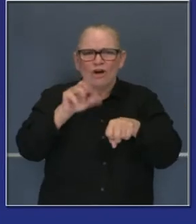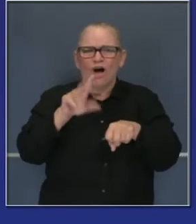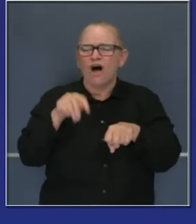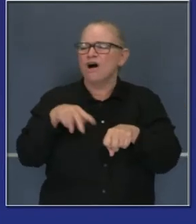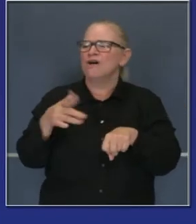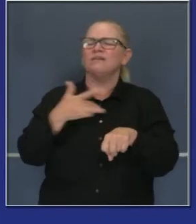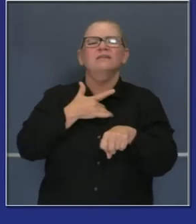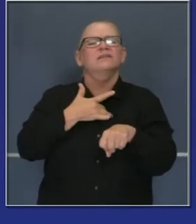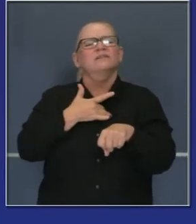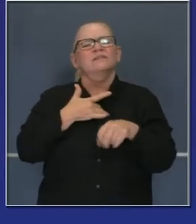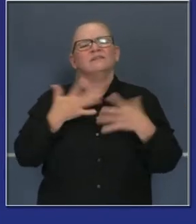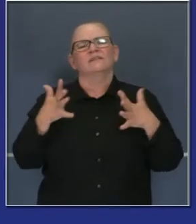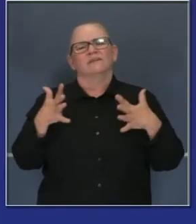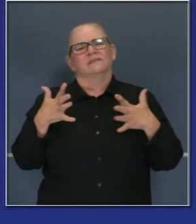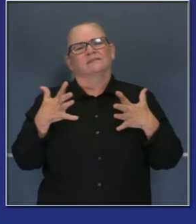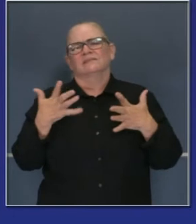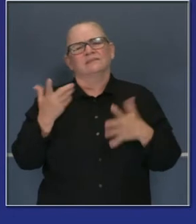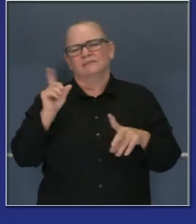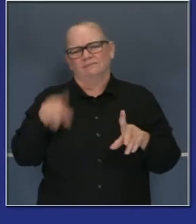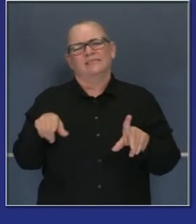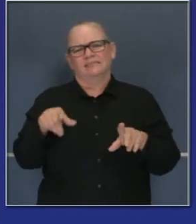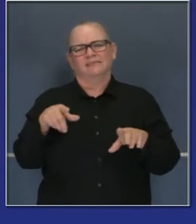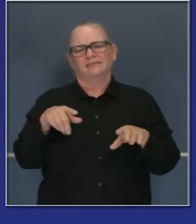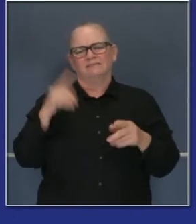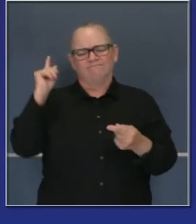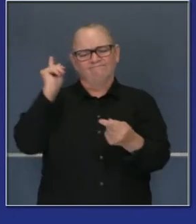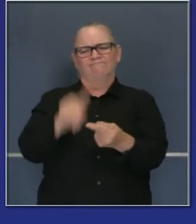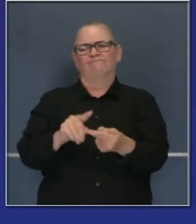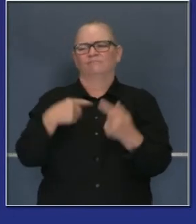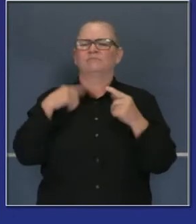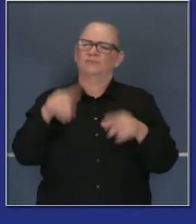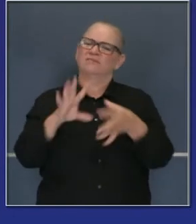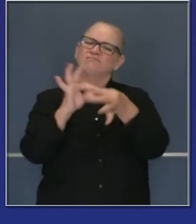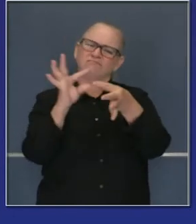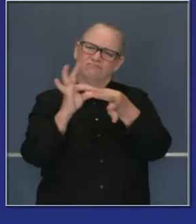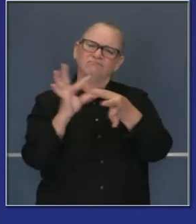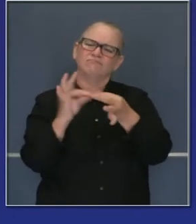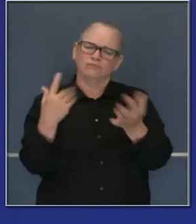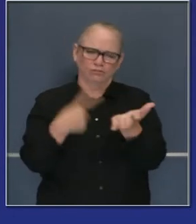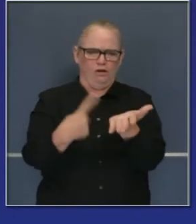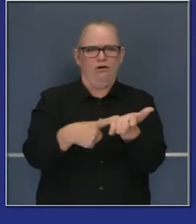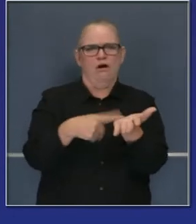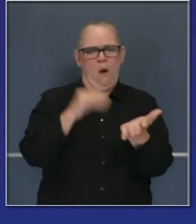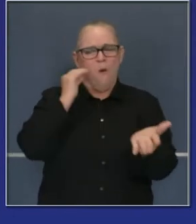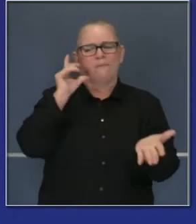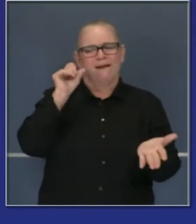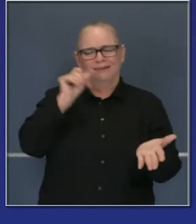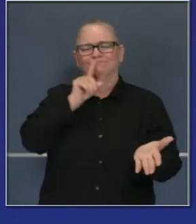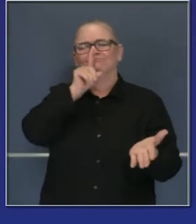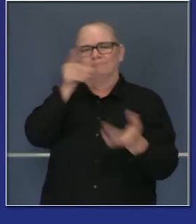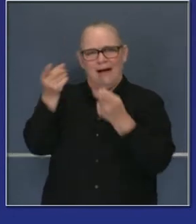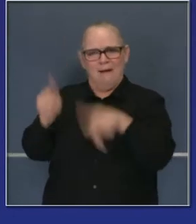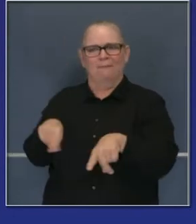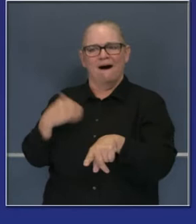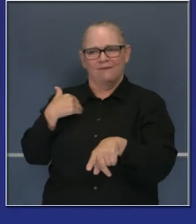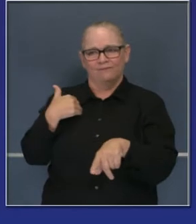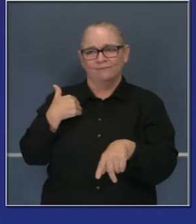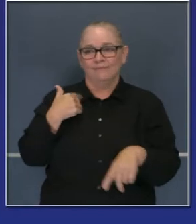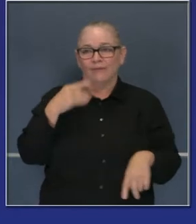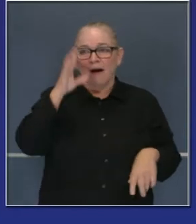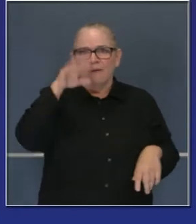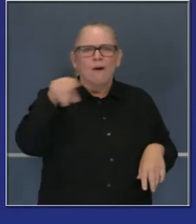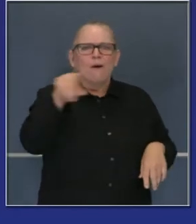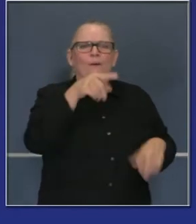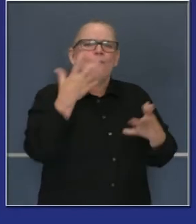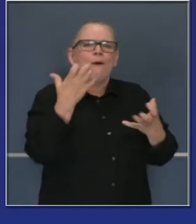vive en carpas eso me recuerda el trabajo que queda por hacer de modo que debo resaltar todo esto muchos de ustedes quieren saber reseñas en